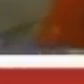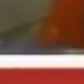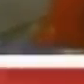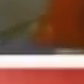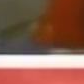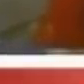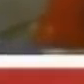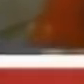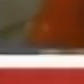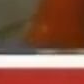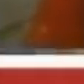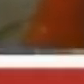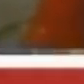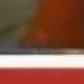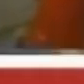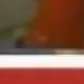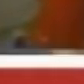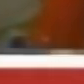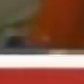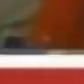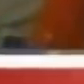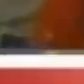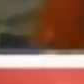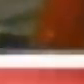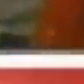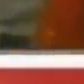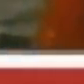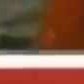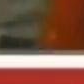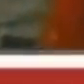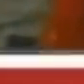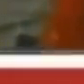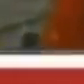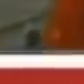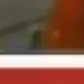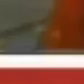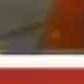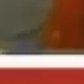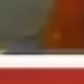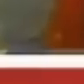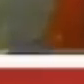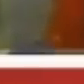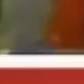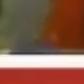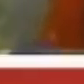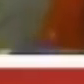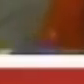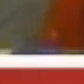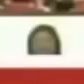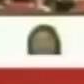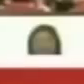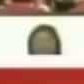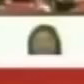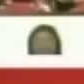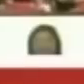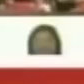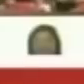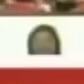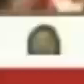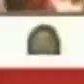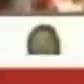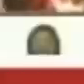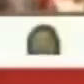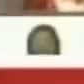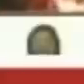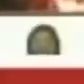candidato de la oposición se suma la prensa estadounidense, que indicó que aunque Maduro gane las elecciones, gobernaría bajo la sombra de Chávez. Sin embargo,